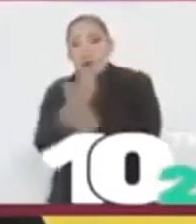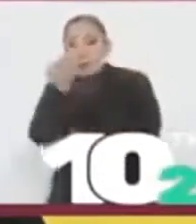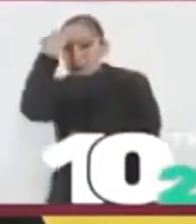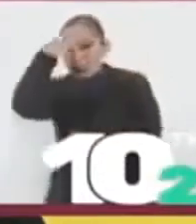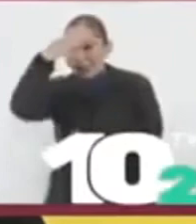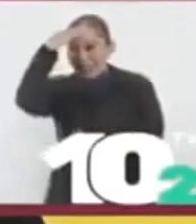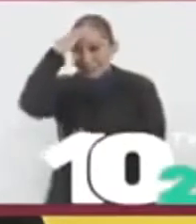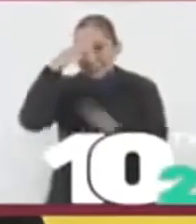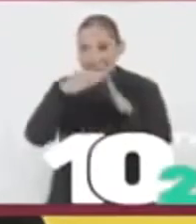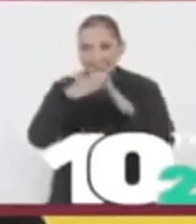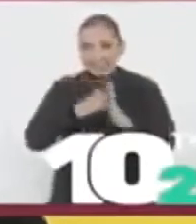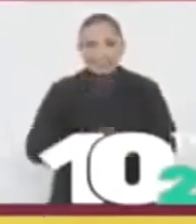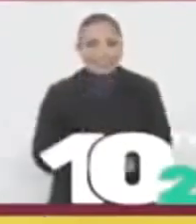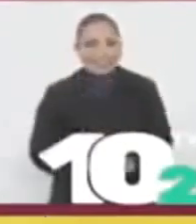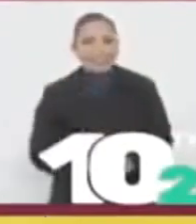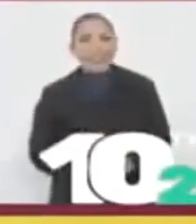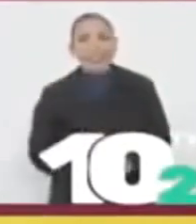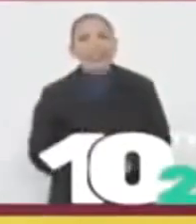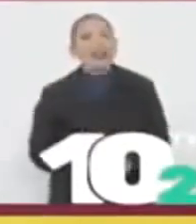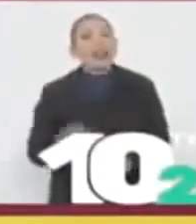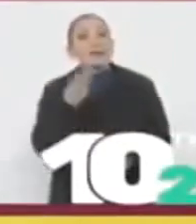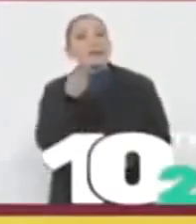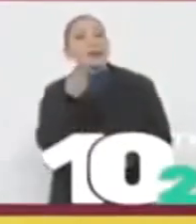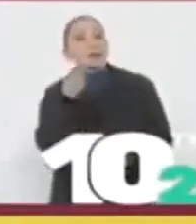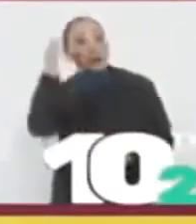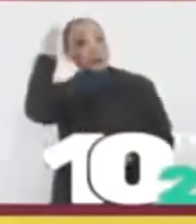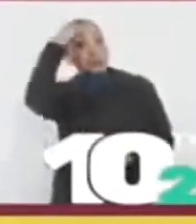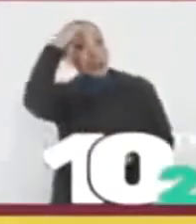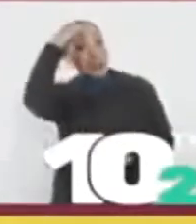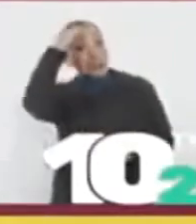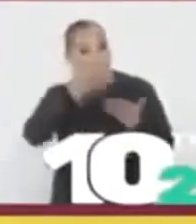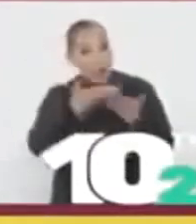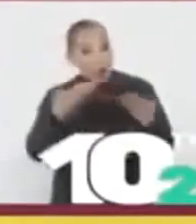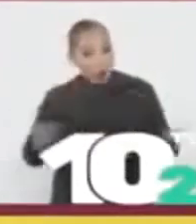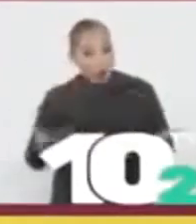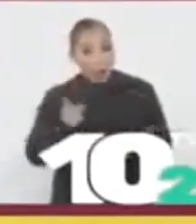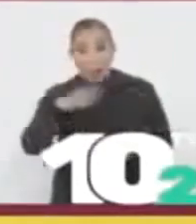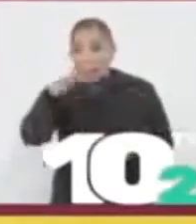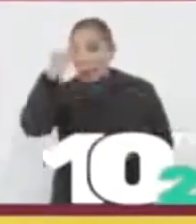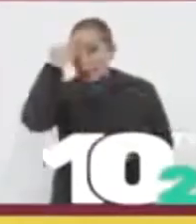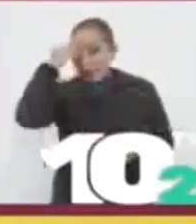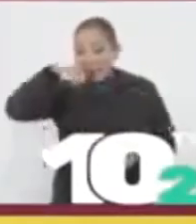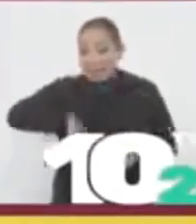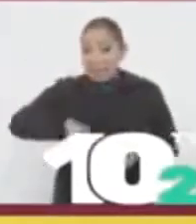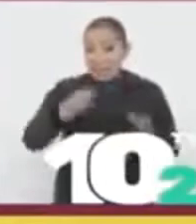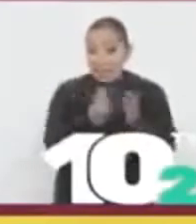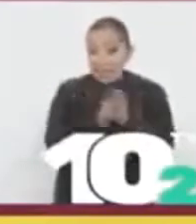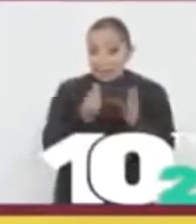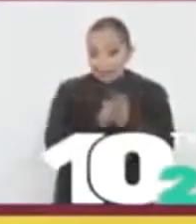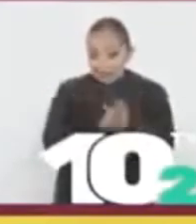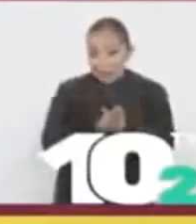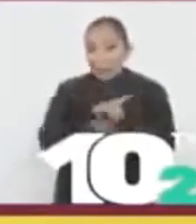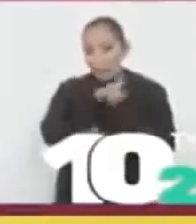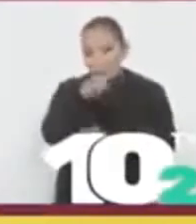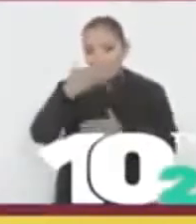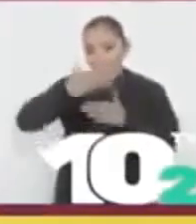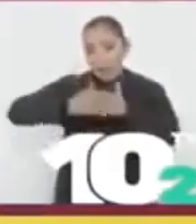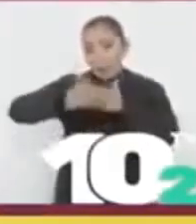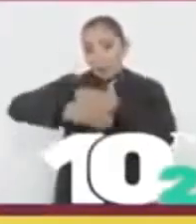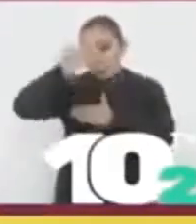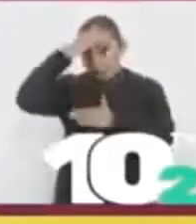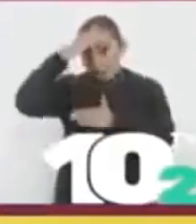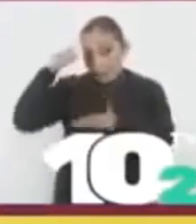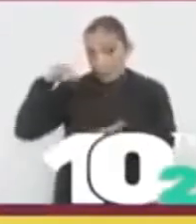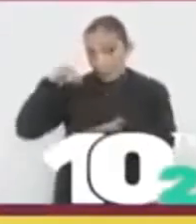nuevas experiencias en casa. Y hablando de experiencias, acuérdense que lo que hagamos en esta sesión va para su carpeta